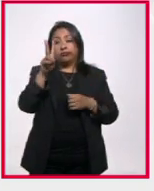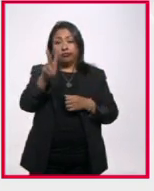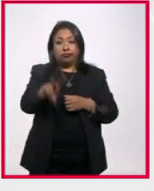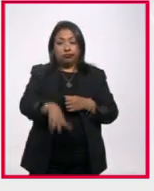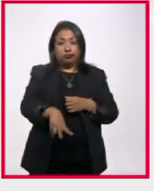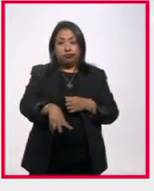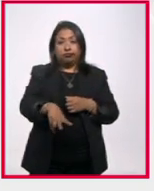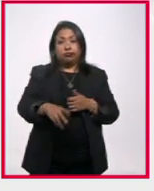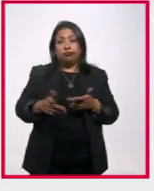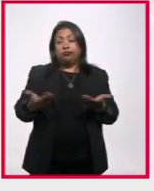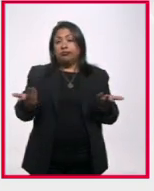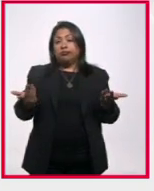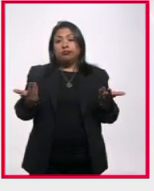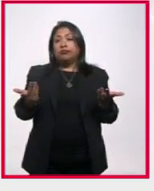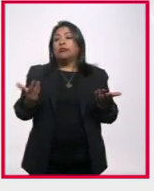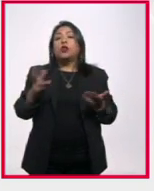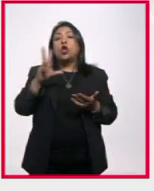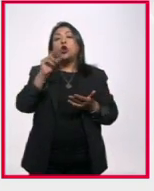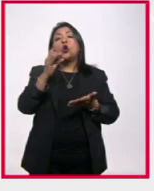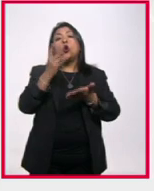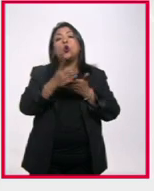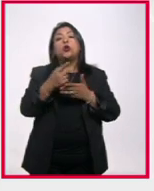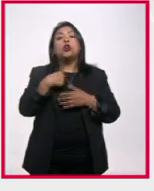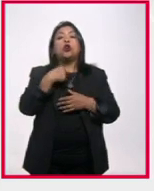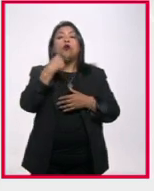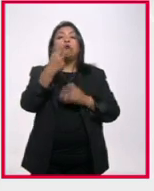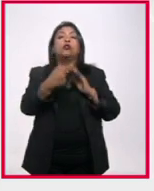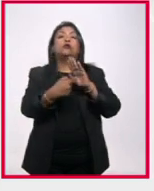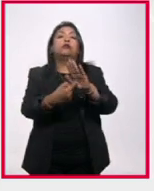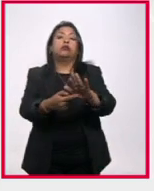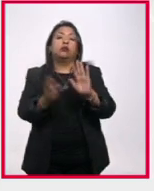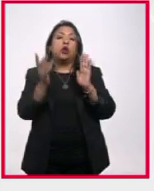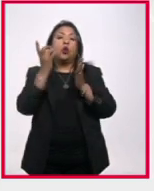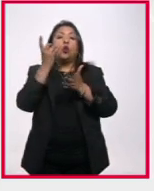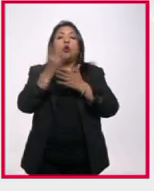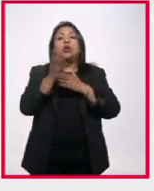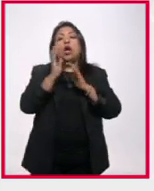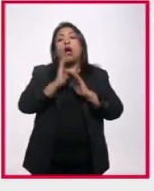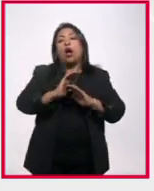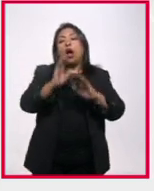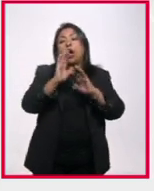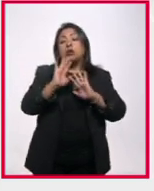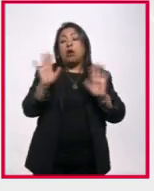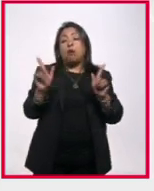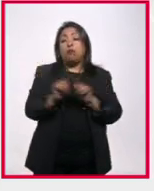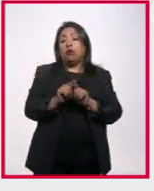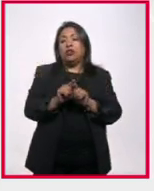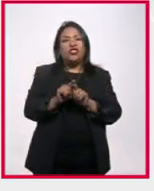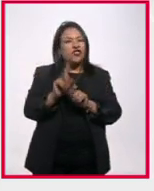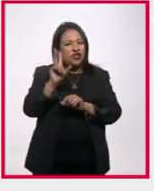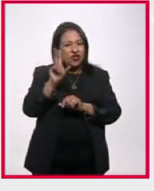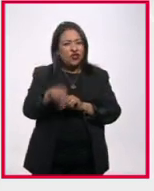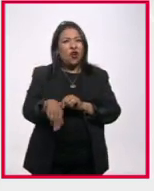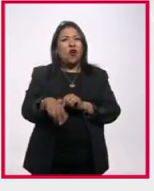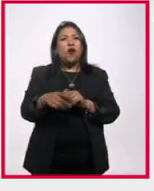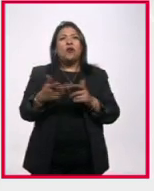realmente no es solo presentar tu voz, no es solo presentar el canto, es presentar